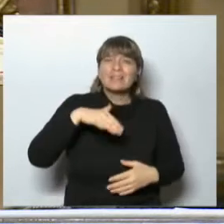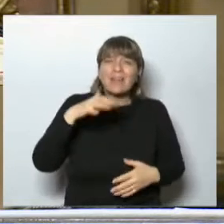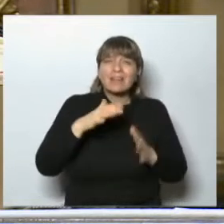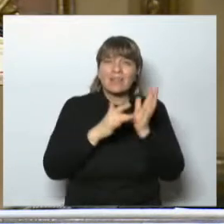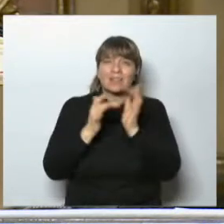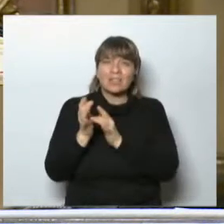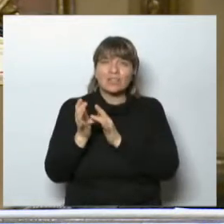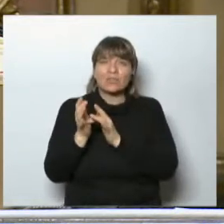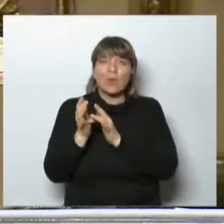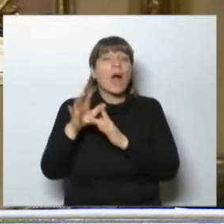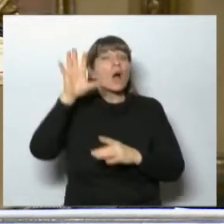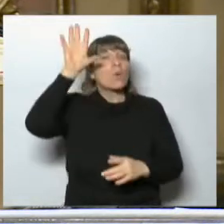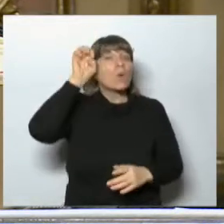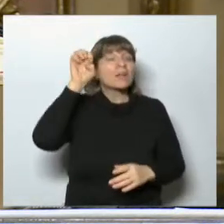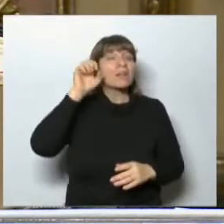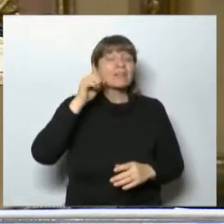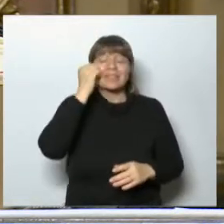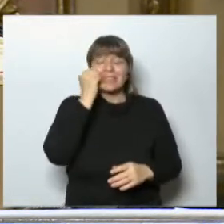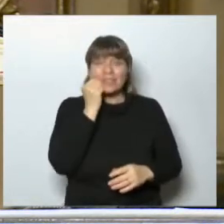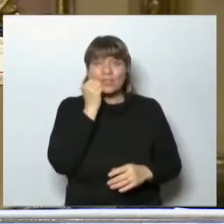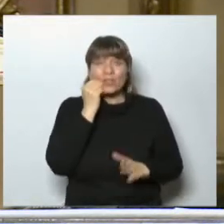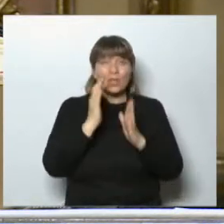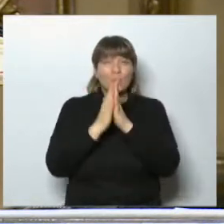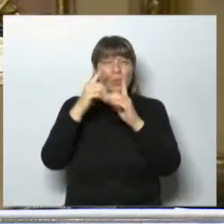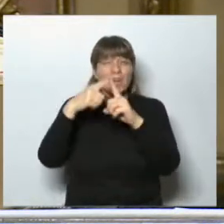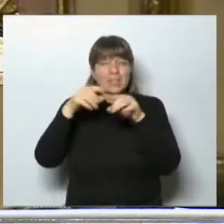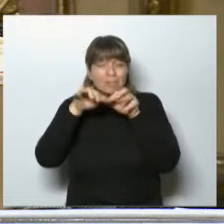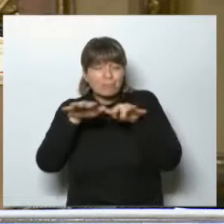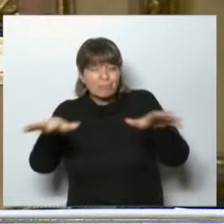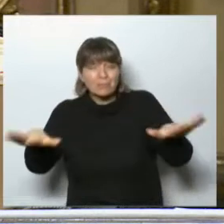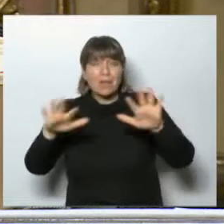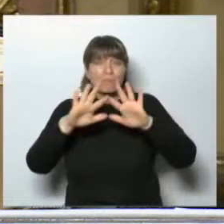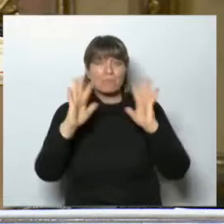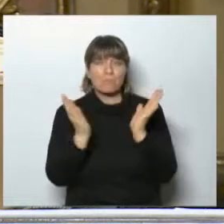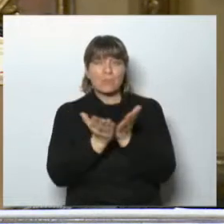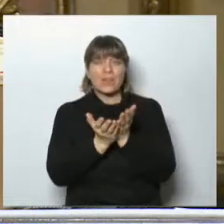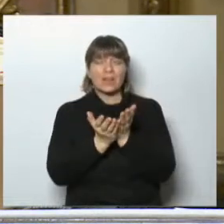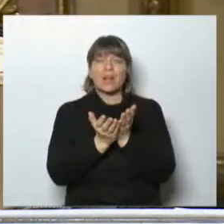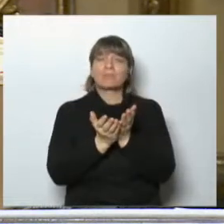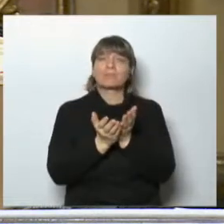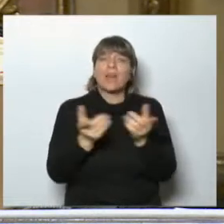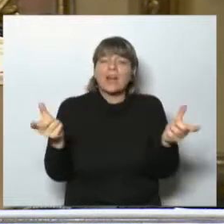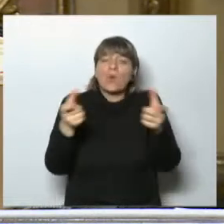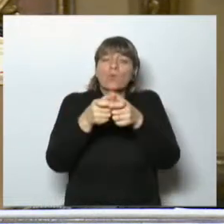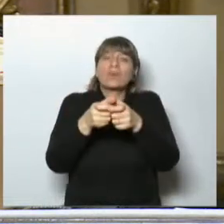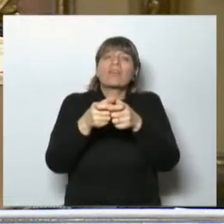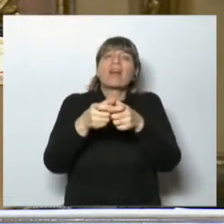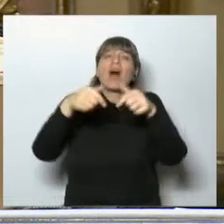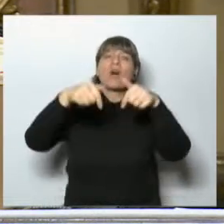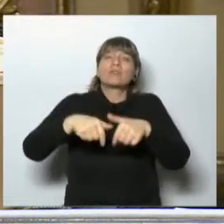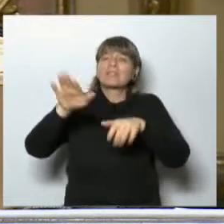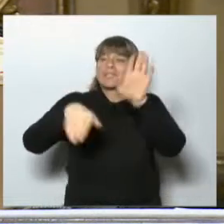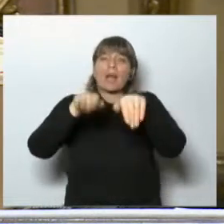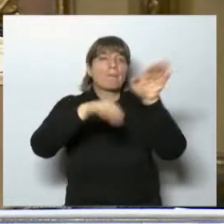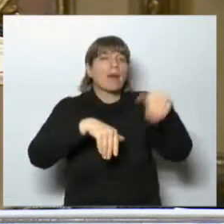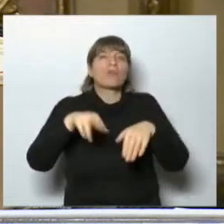de Cristo. Acuérdate, Señor, de tu Iglesia extendida por toda la tierra y reunida aquí, convocada por medio